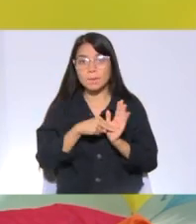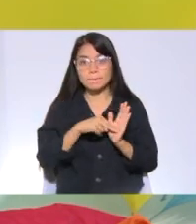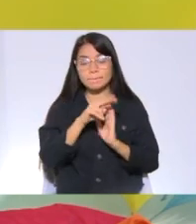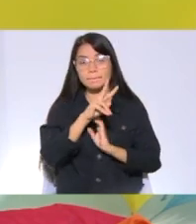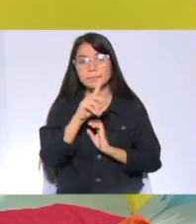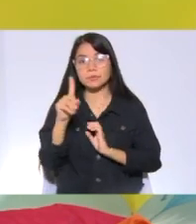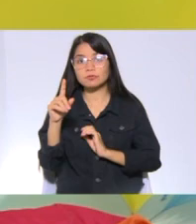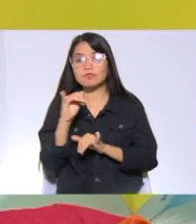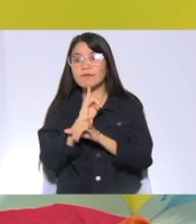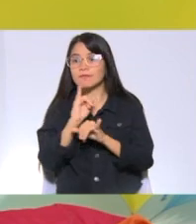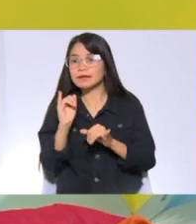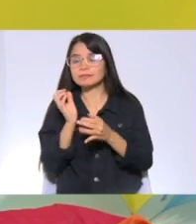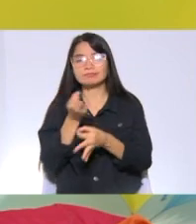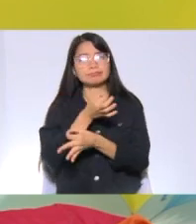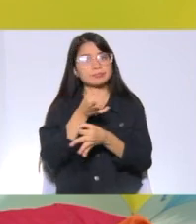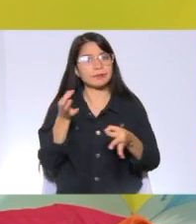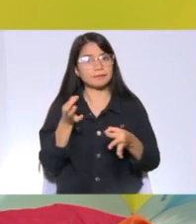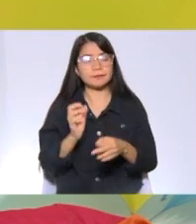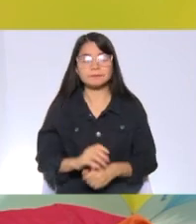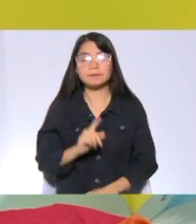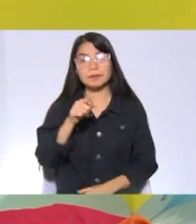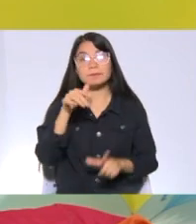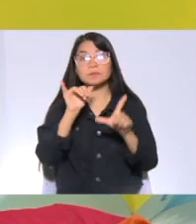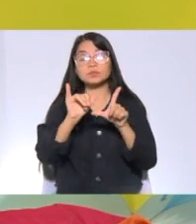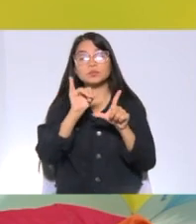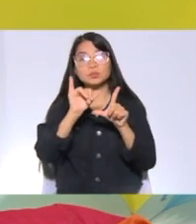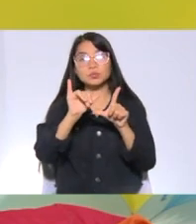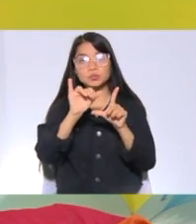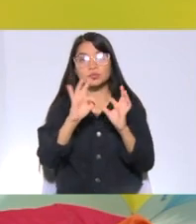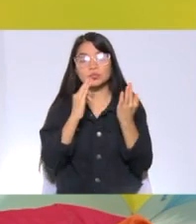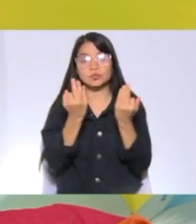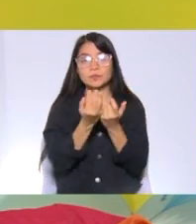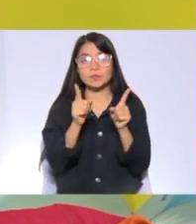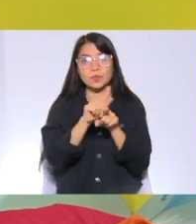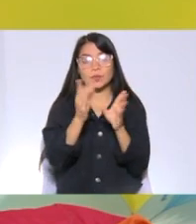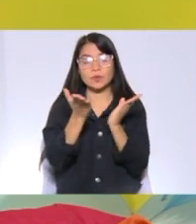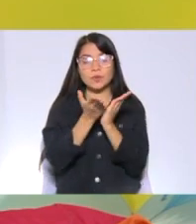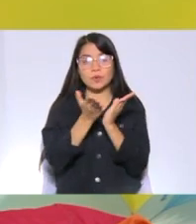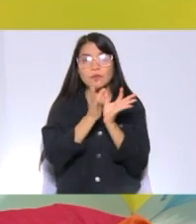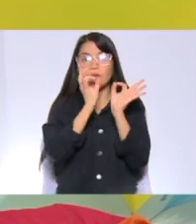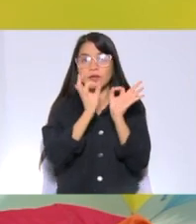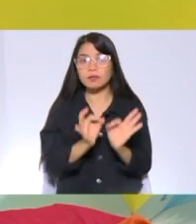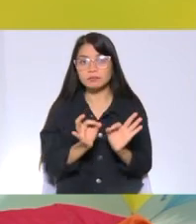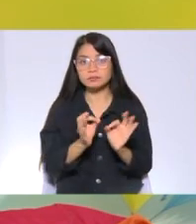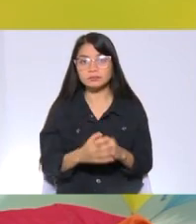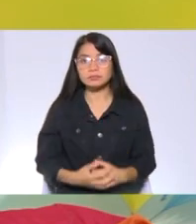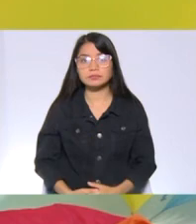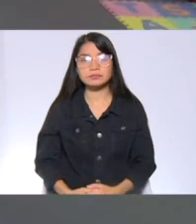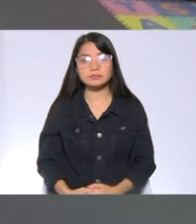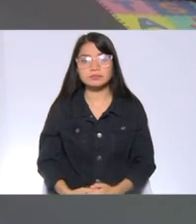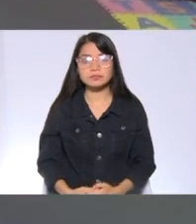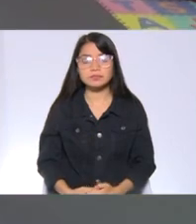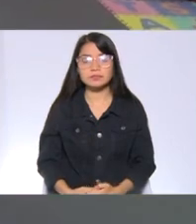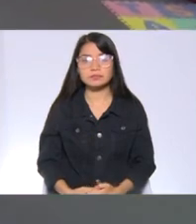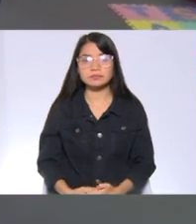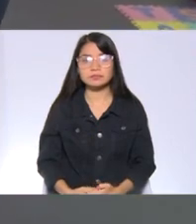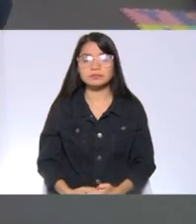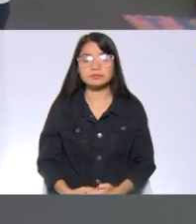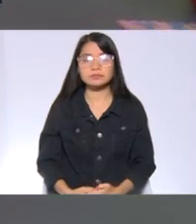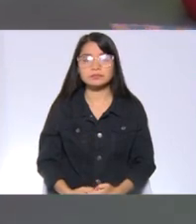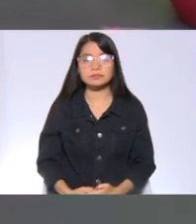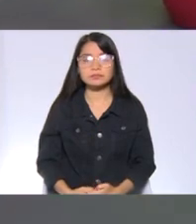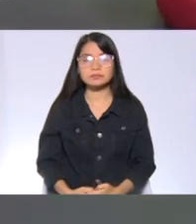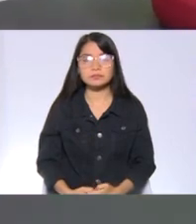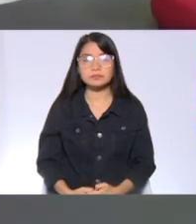está a su disposición el canal de YouTube Cada Familia Una Escuela Oficial. Así